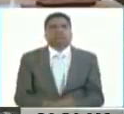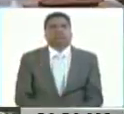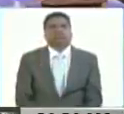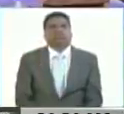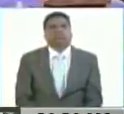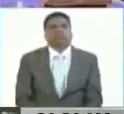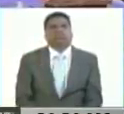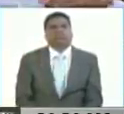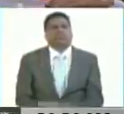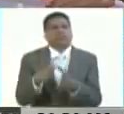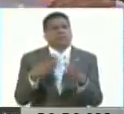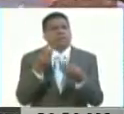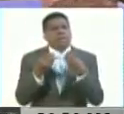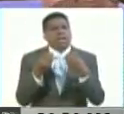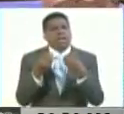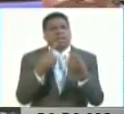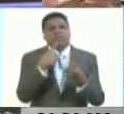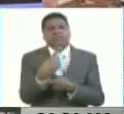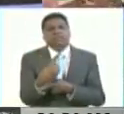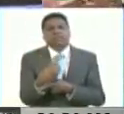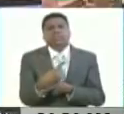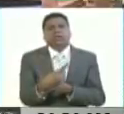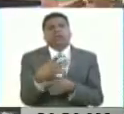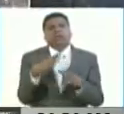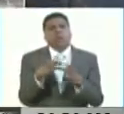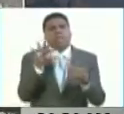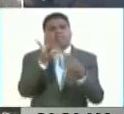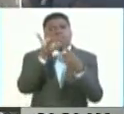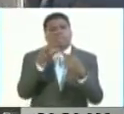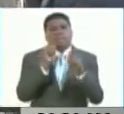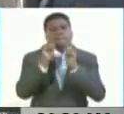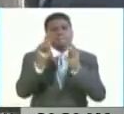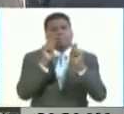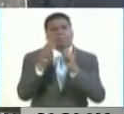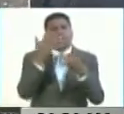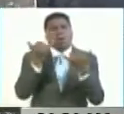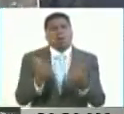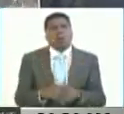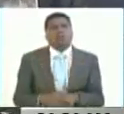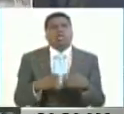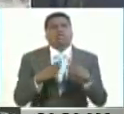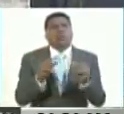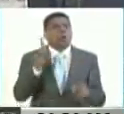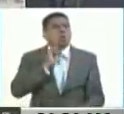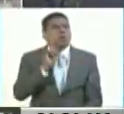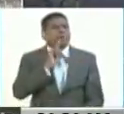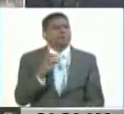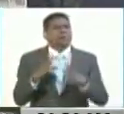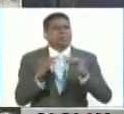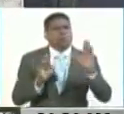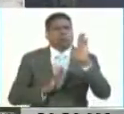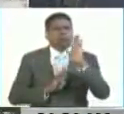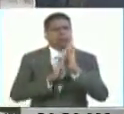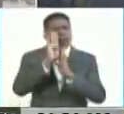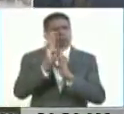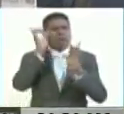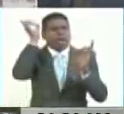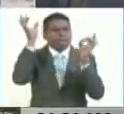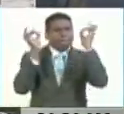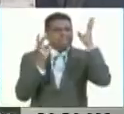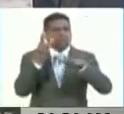Feijóo Jiménez, comentárselo. Ellos dicen que califican de cuento chino todo lo que tiene que ver con el desarrollo, que es un invento del gobierno. Ellos